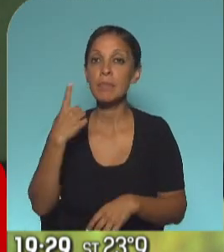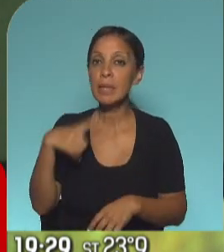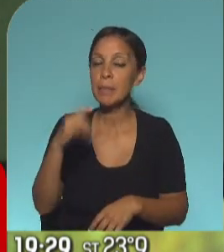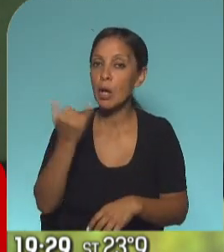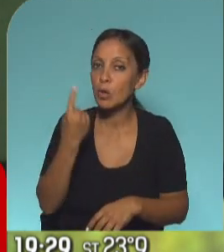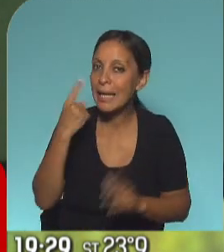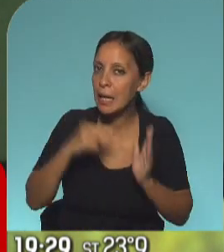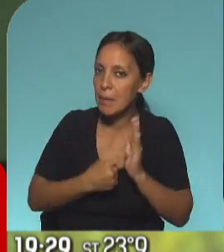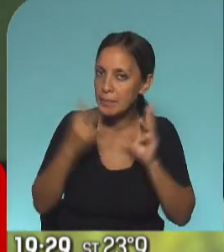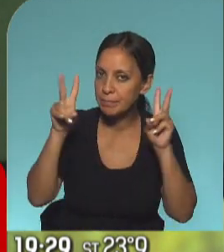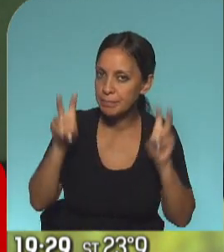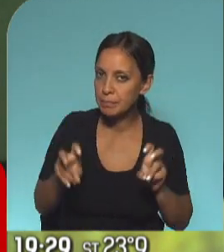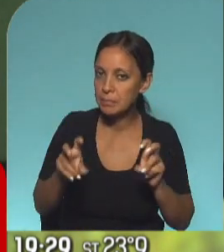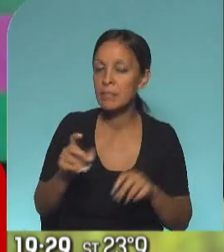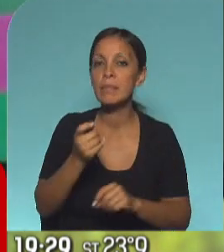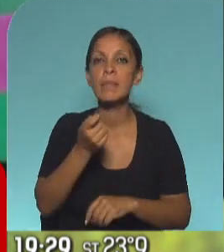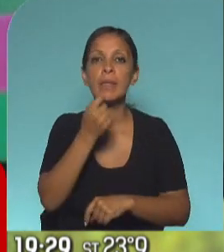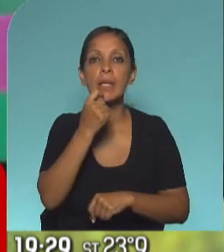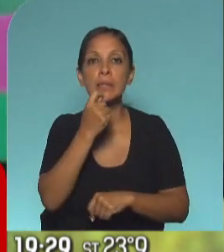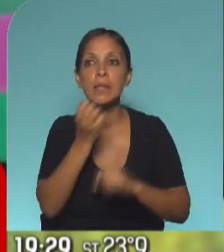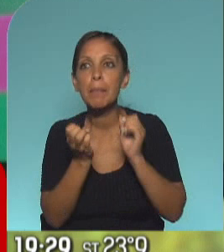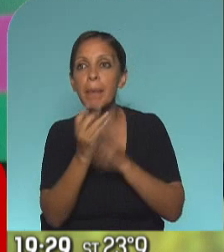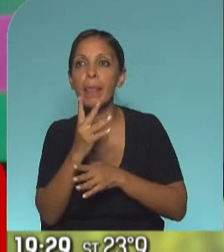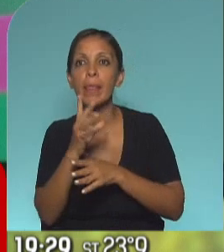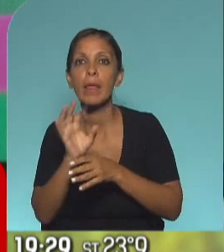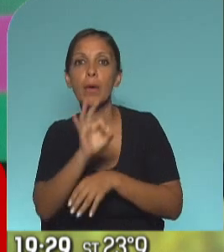digo, por ahí te aparece una variante nueva del virus,